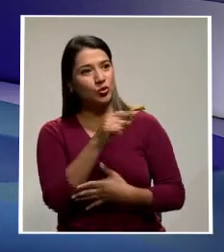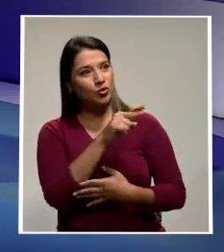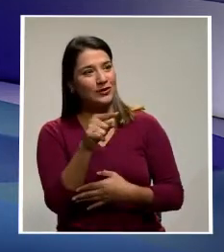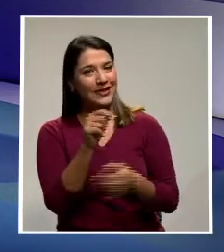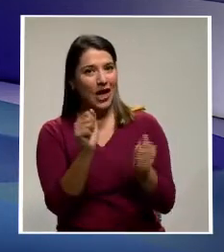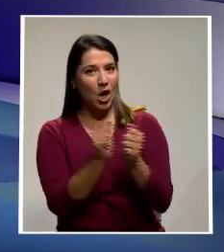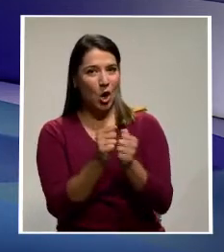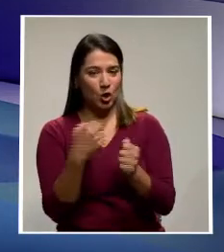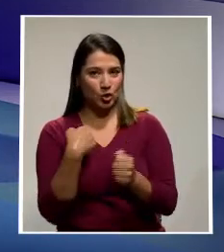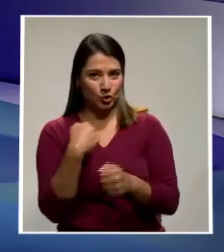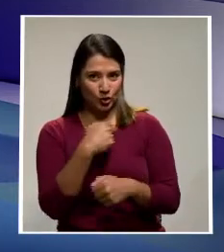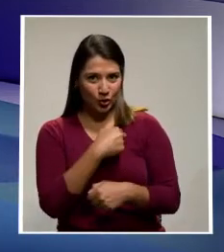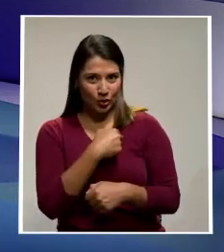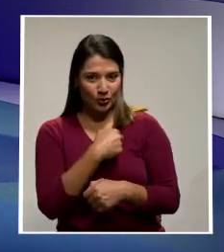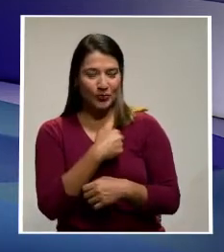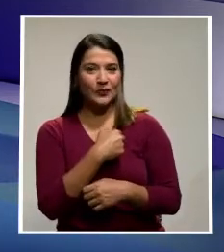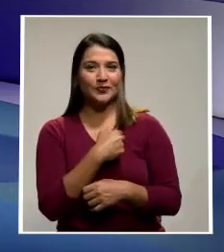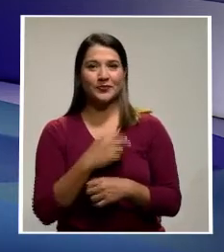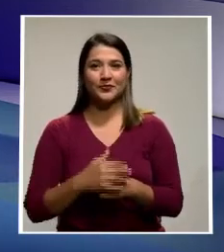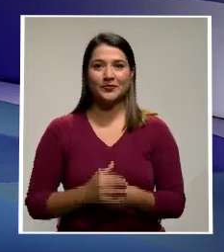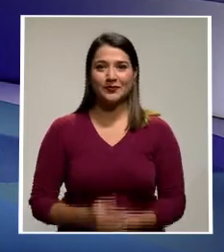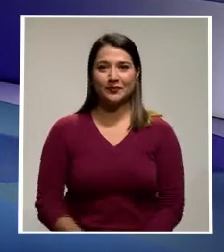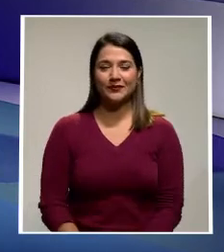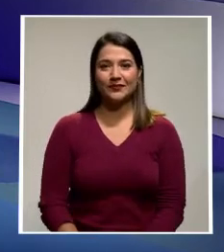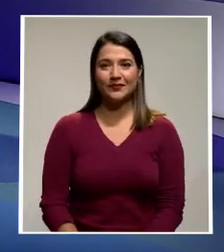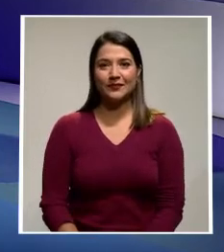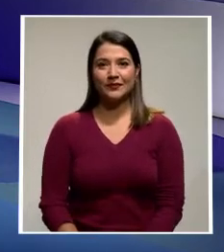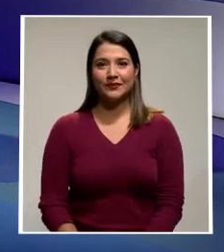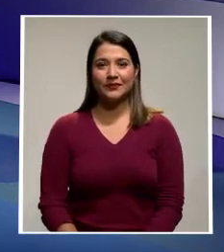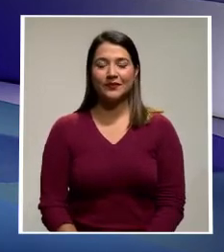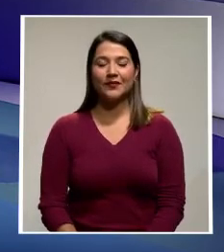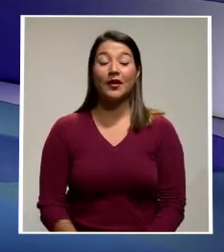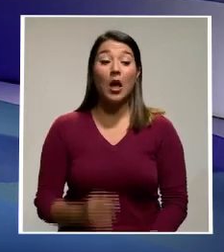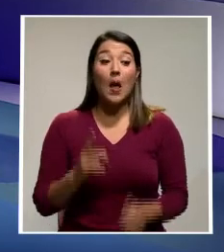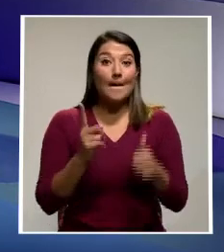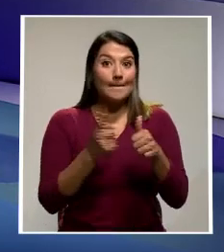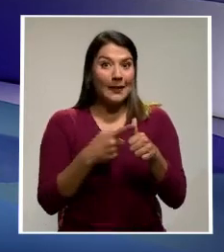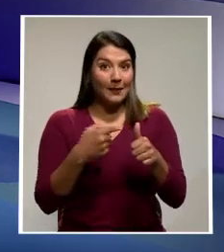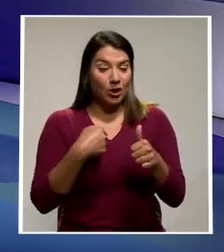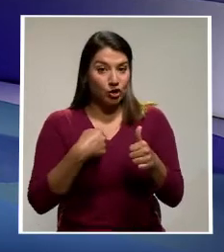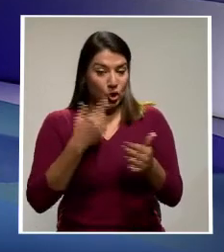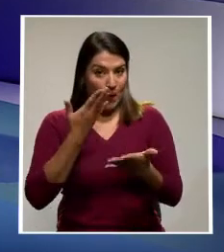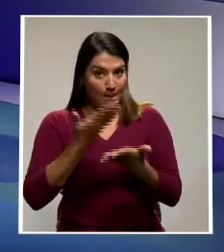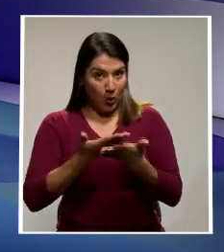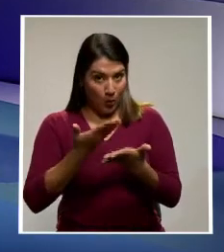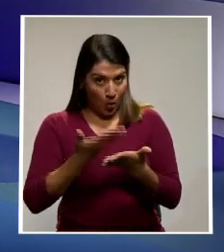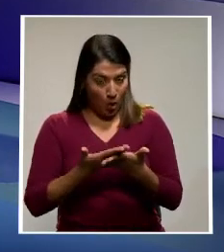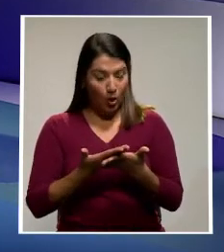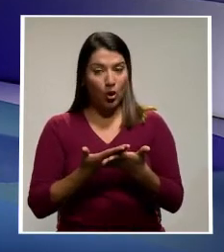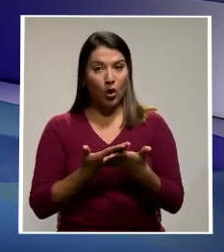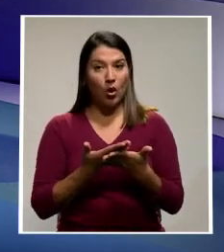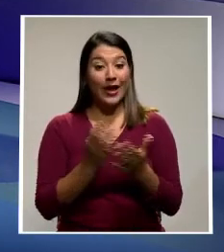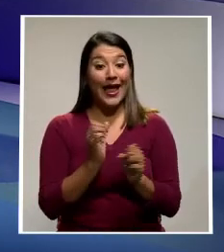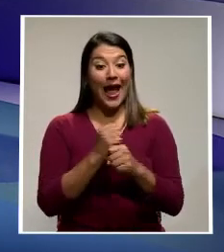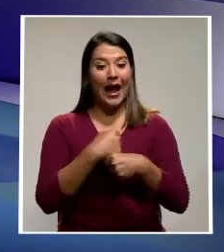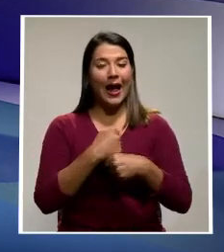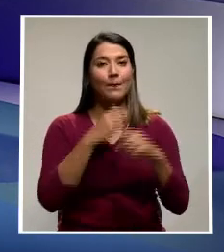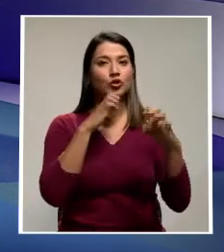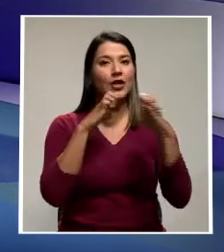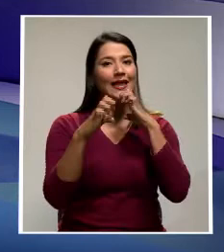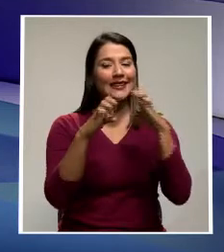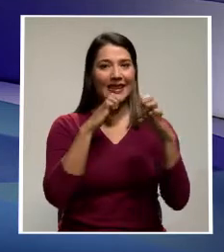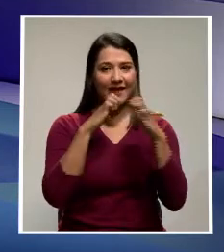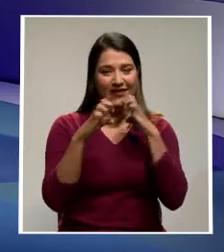nosotros. Lo primero, lo que te propongo es que hagamos esta entrevista a la antigua